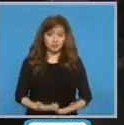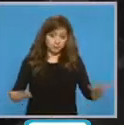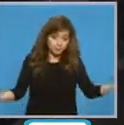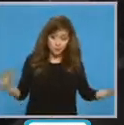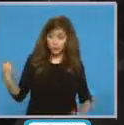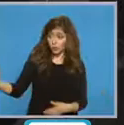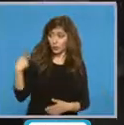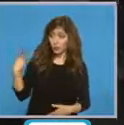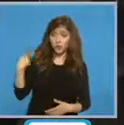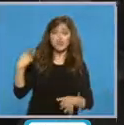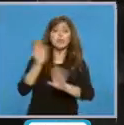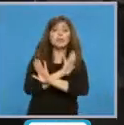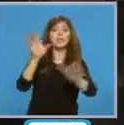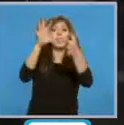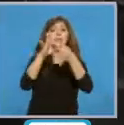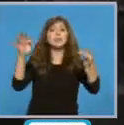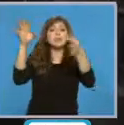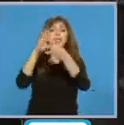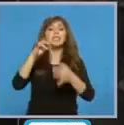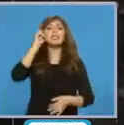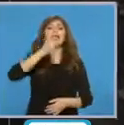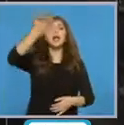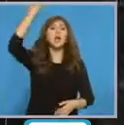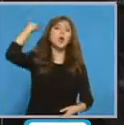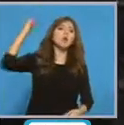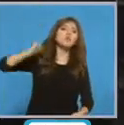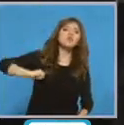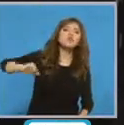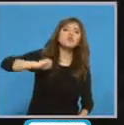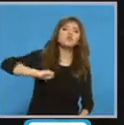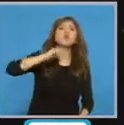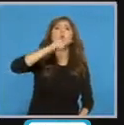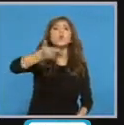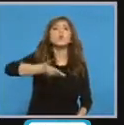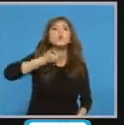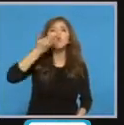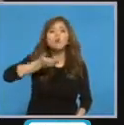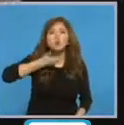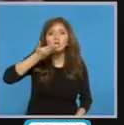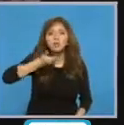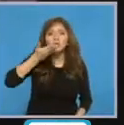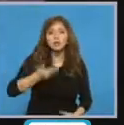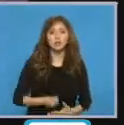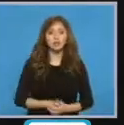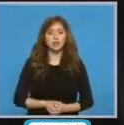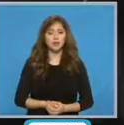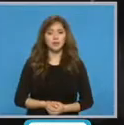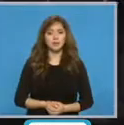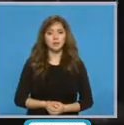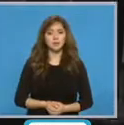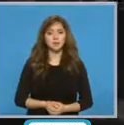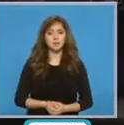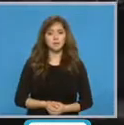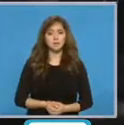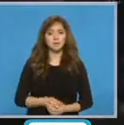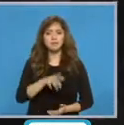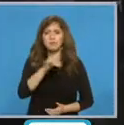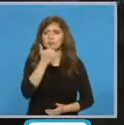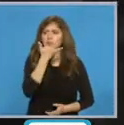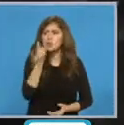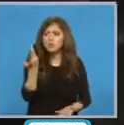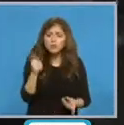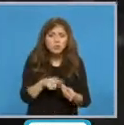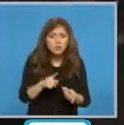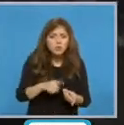un breve recorrido de las costumbres de esto. Últimamente lo veo Sale. en el 21. Perdón, ¿dónde nos ve? Yo no lo